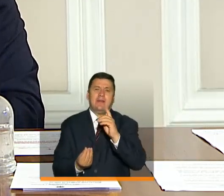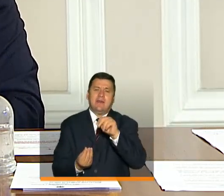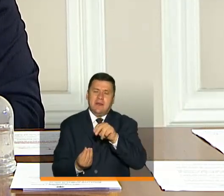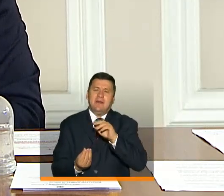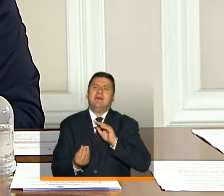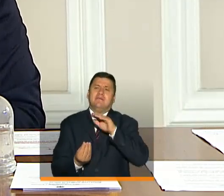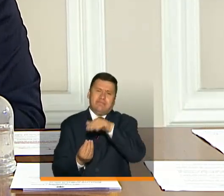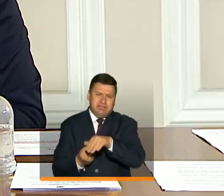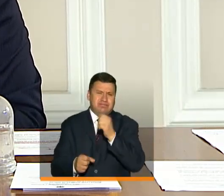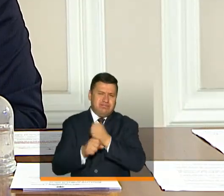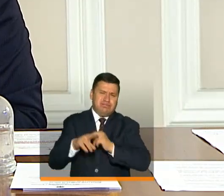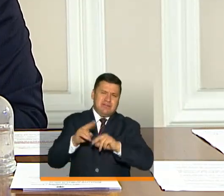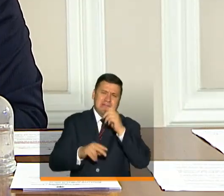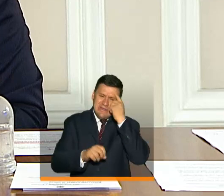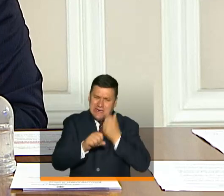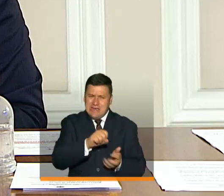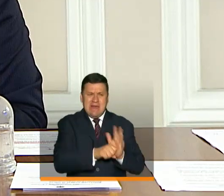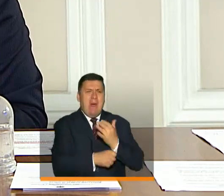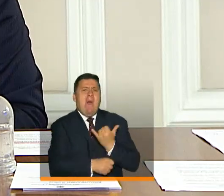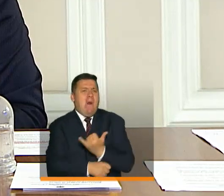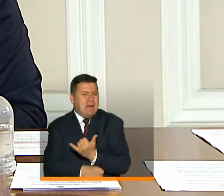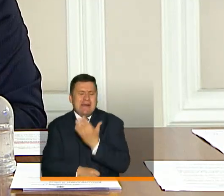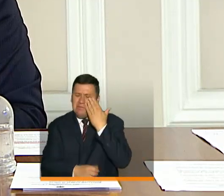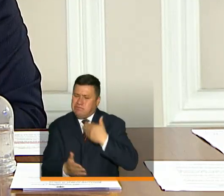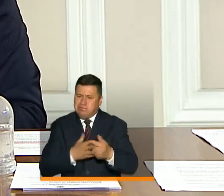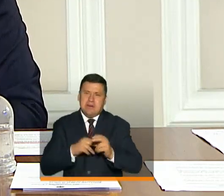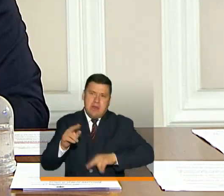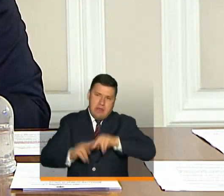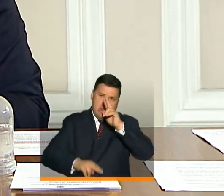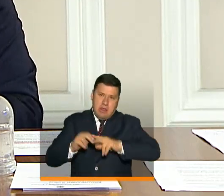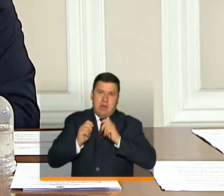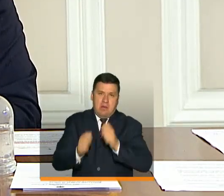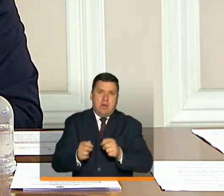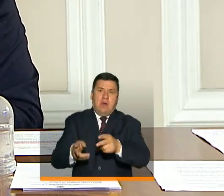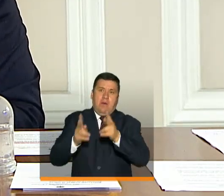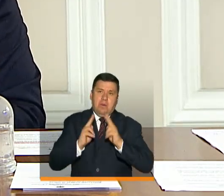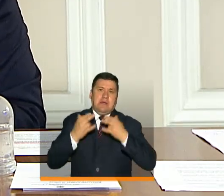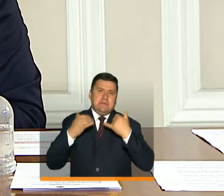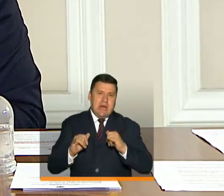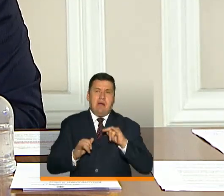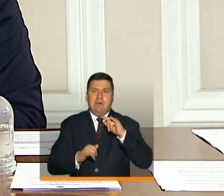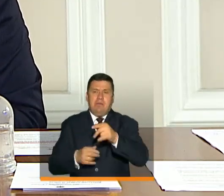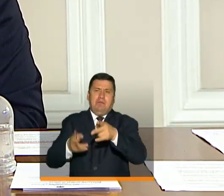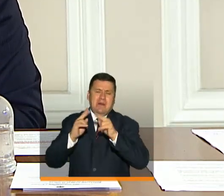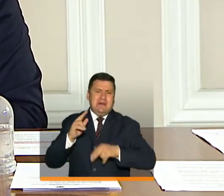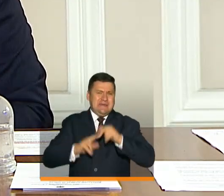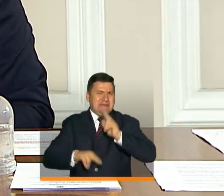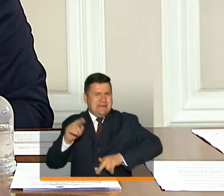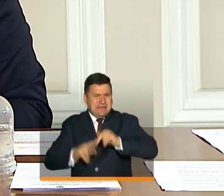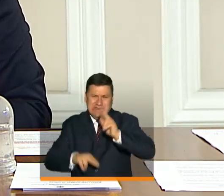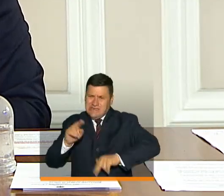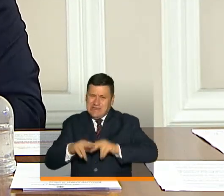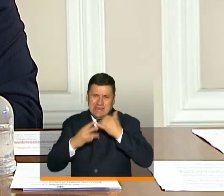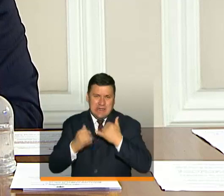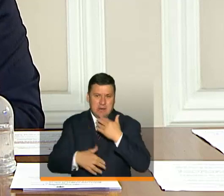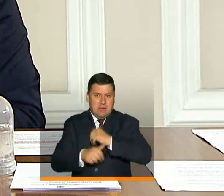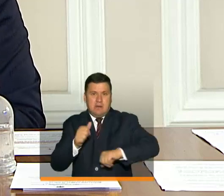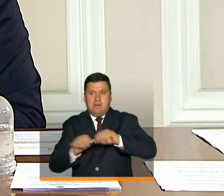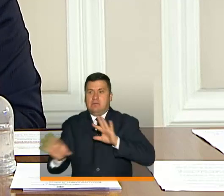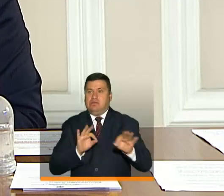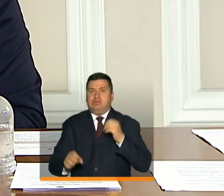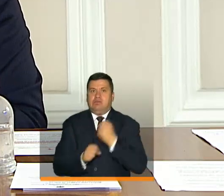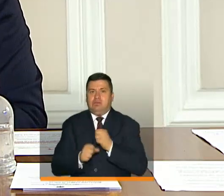ministerio, en medio de la pandemia y donde estamos entregando obras, este componente de la reactivación que tiene que ver con las